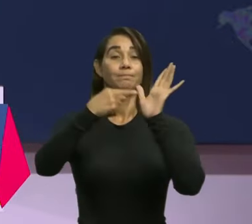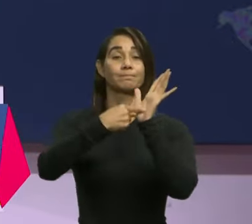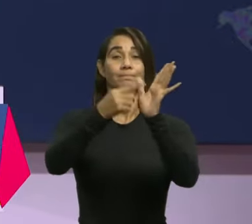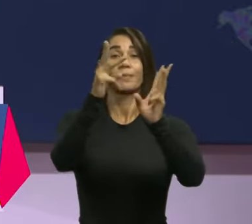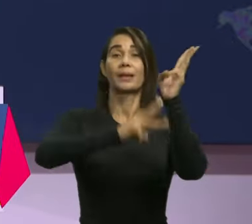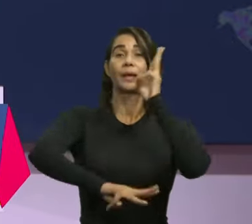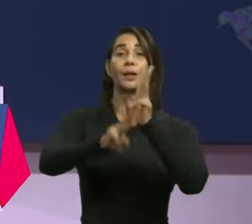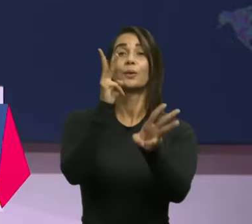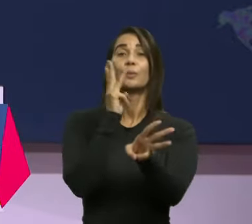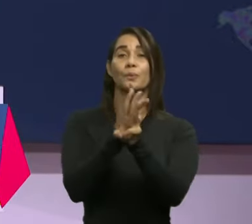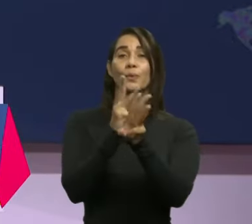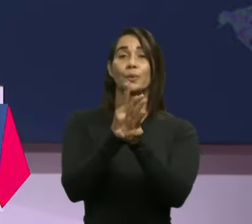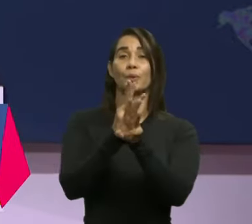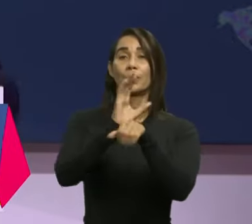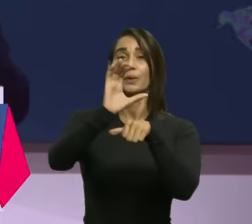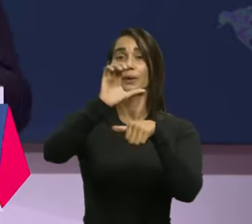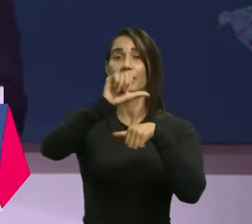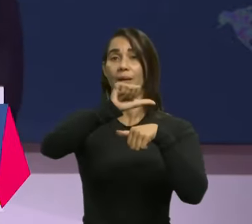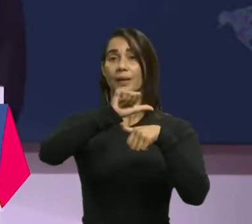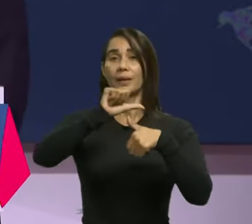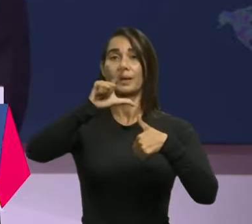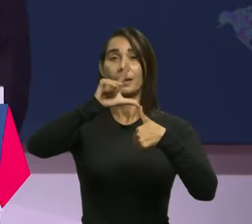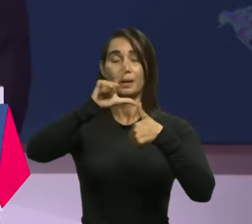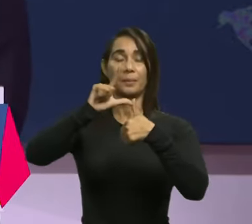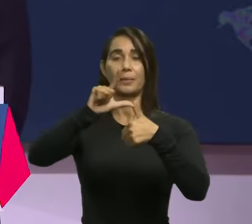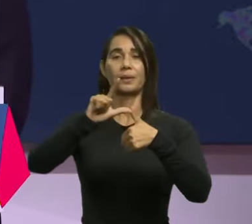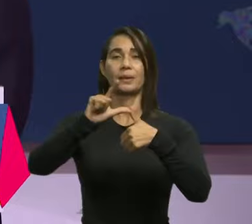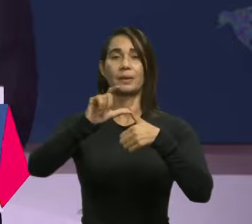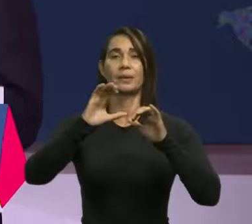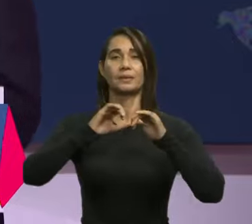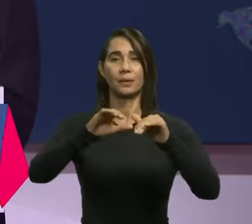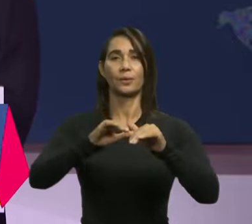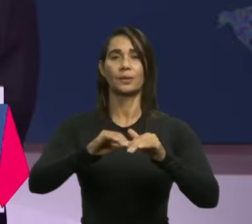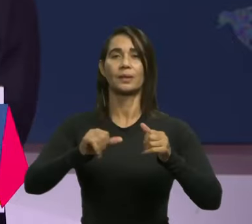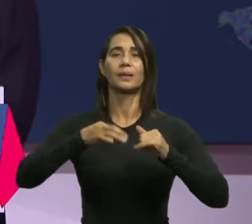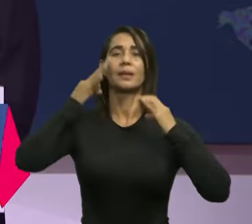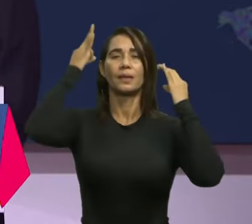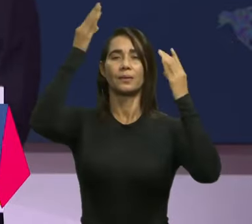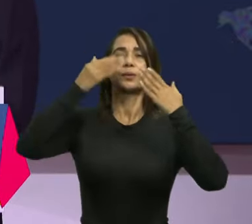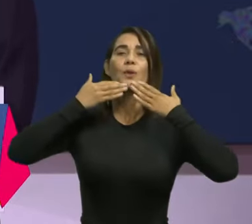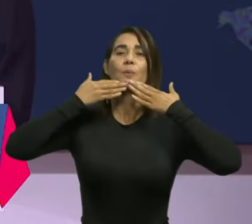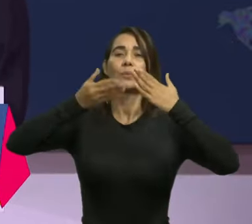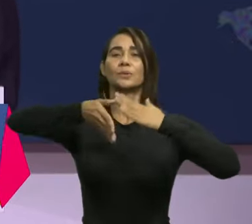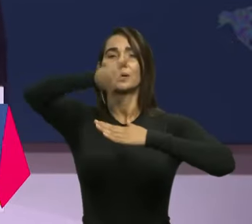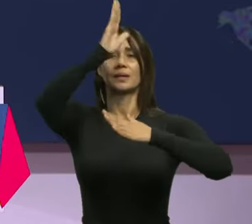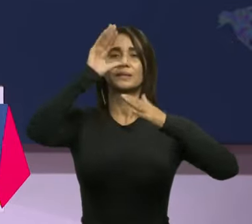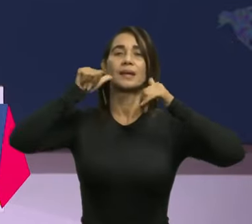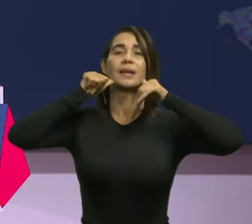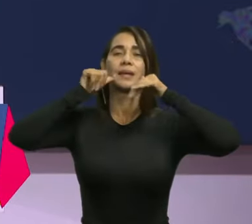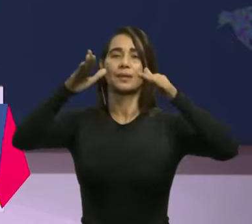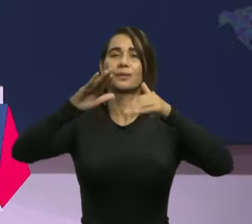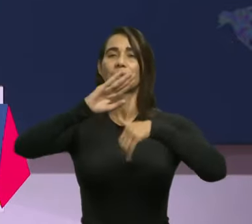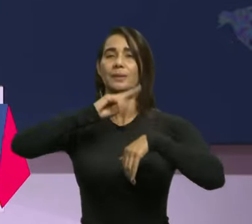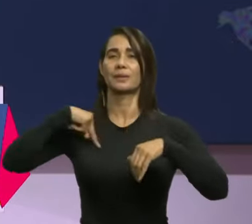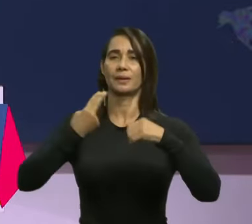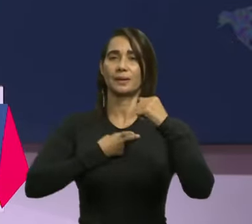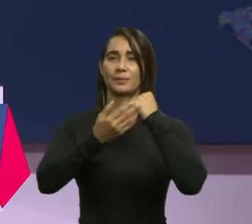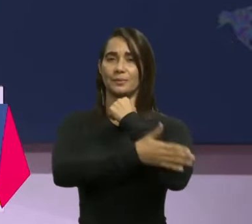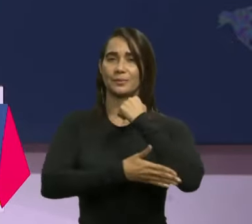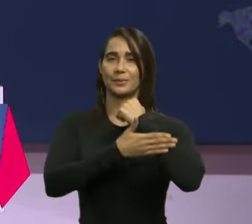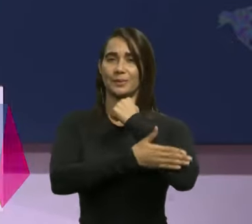al mundo que américa es el continente del futuro muchas gracias y que dios bendiga a nuestros países